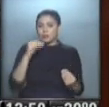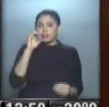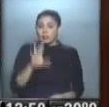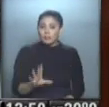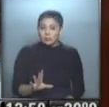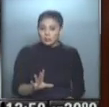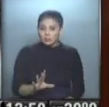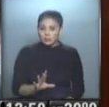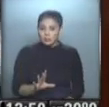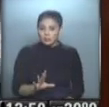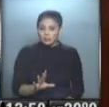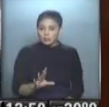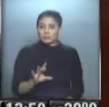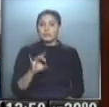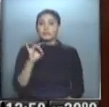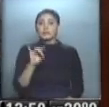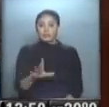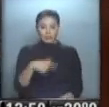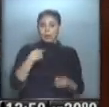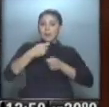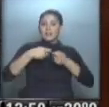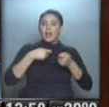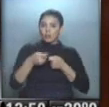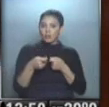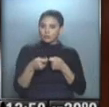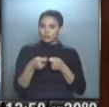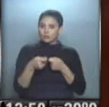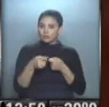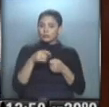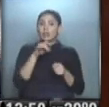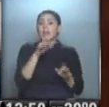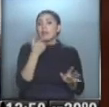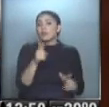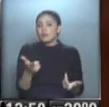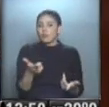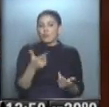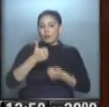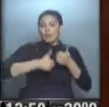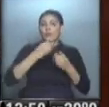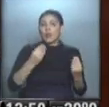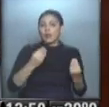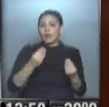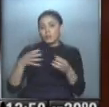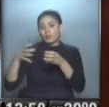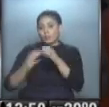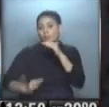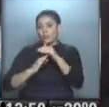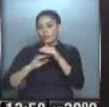actividad en los mercados que no es justamente competitiva es el monopolio.